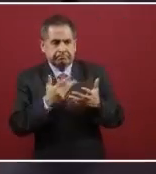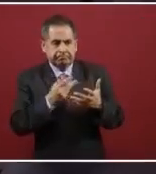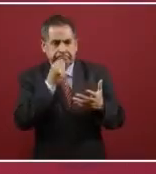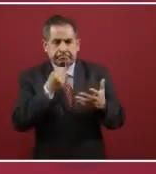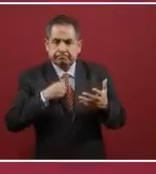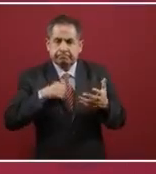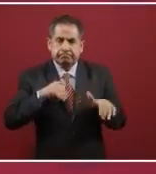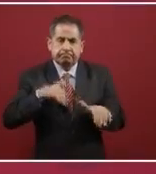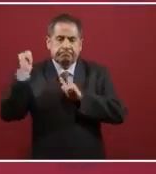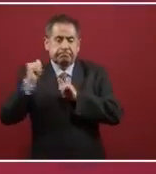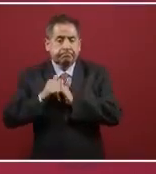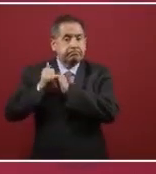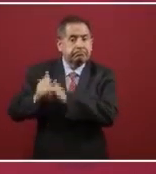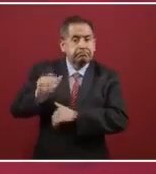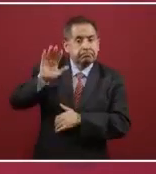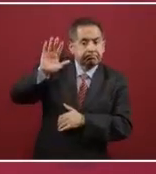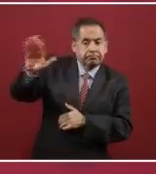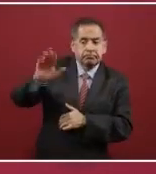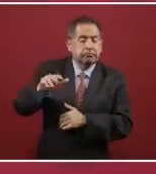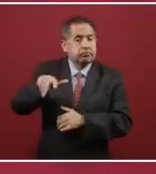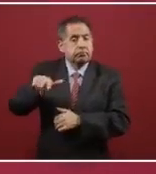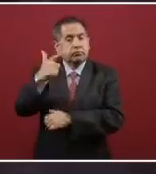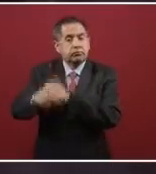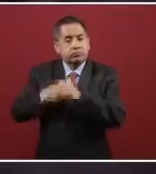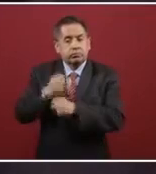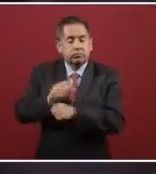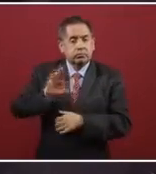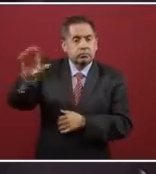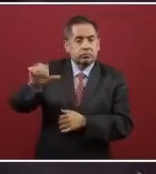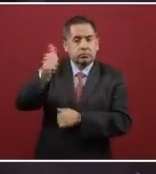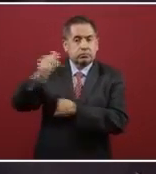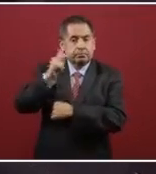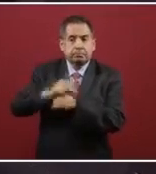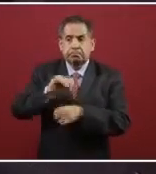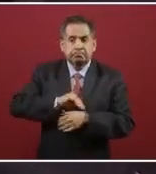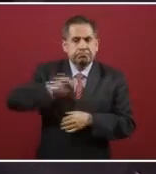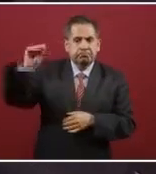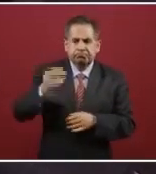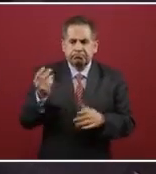12 años lo mantuvieron fuera del país